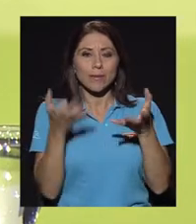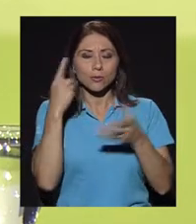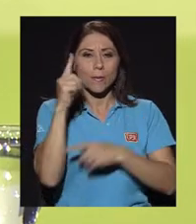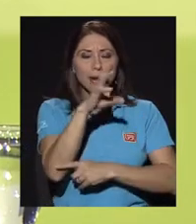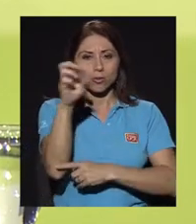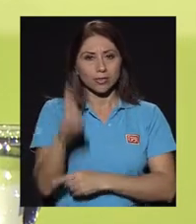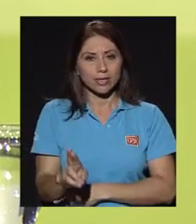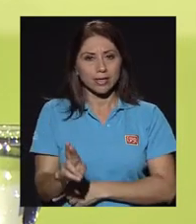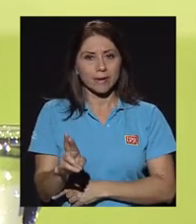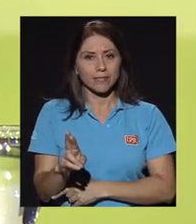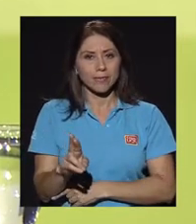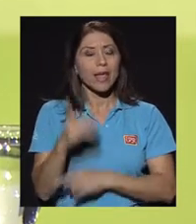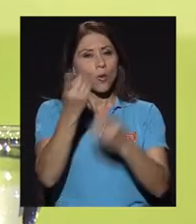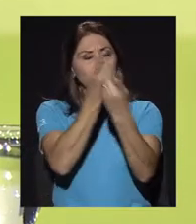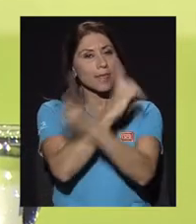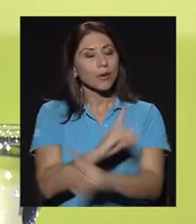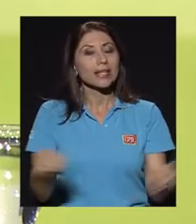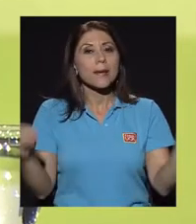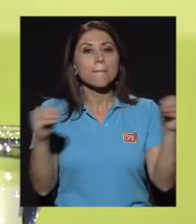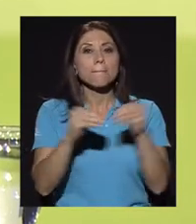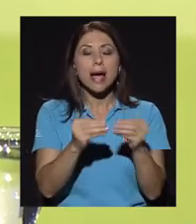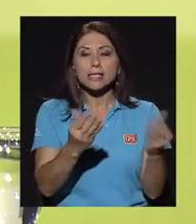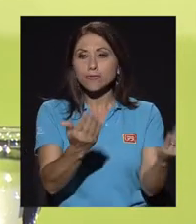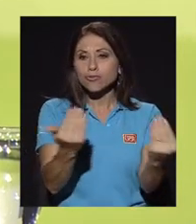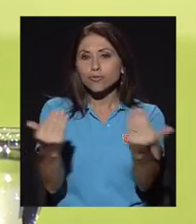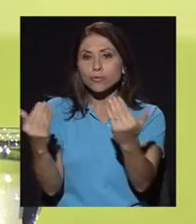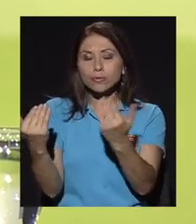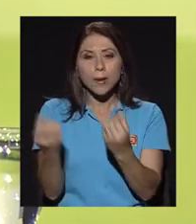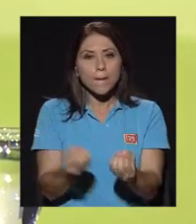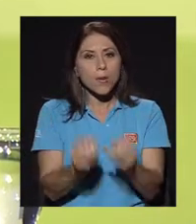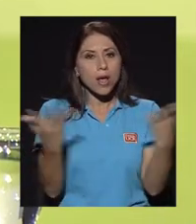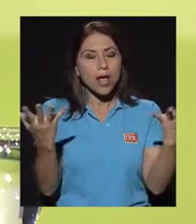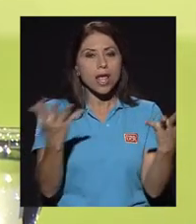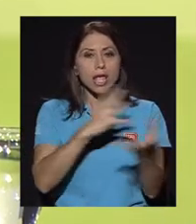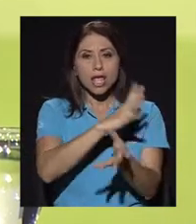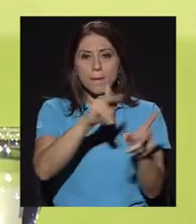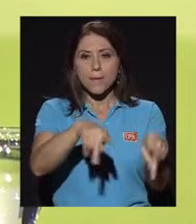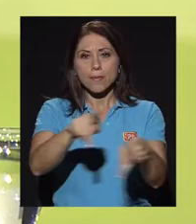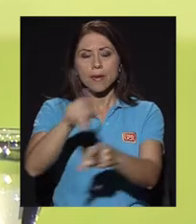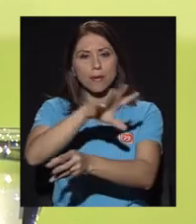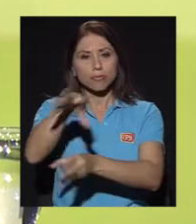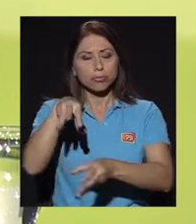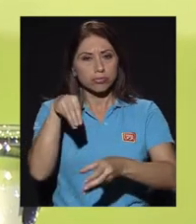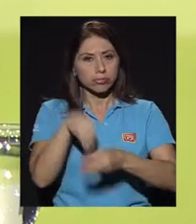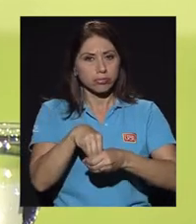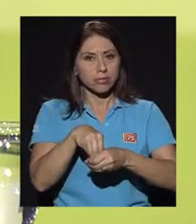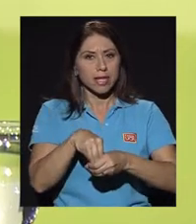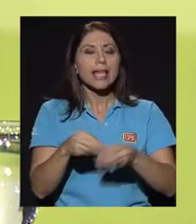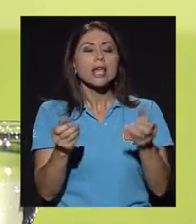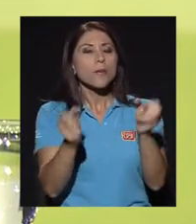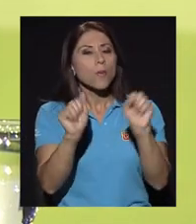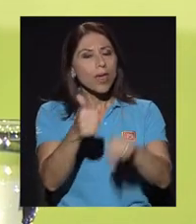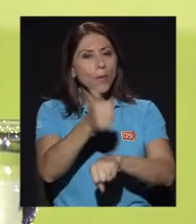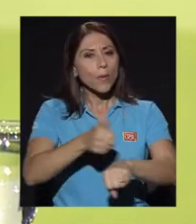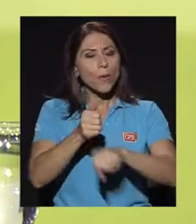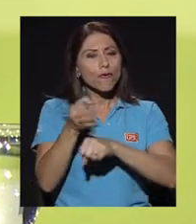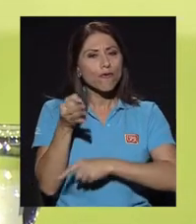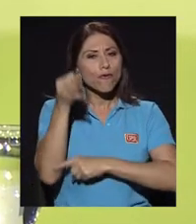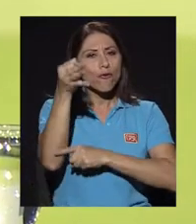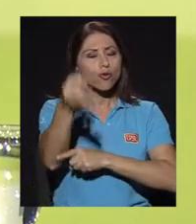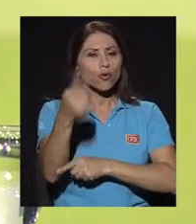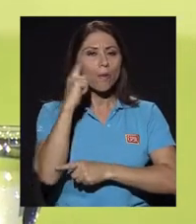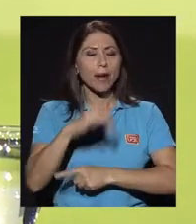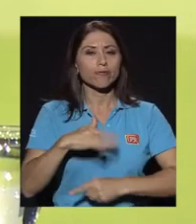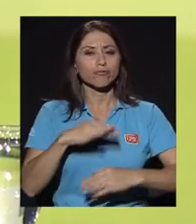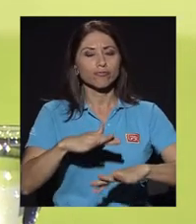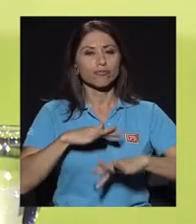Costa Rica, una que sea más plural e inclusiva e incremente la posibilidad de un futuro que responda a los anhelos de